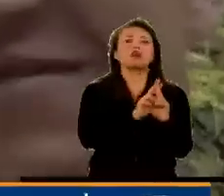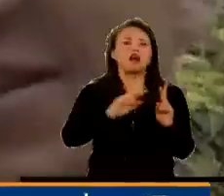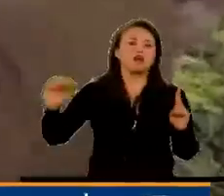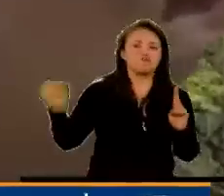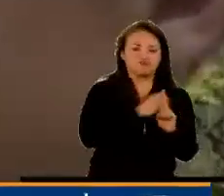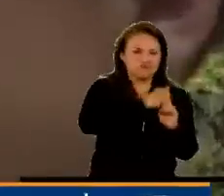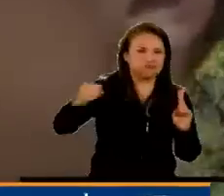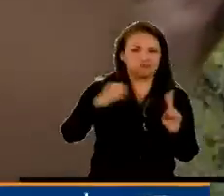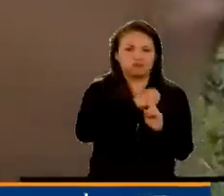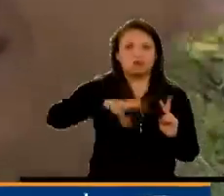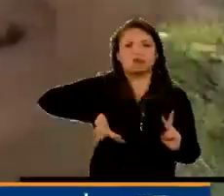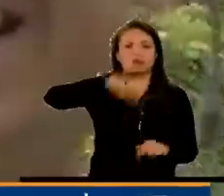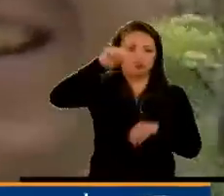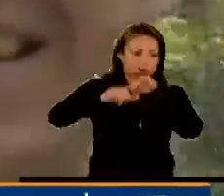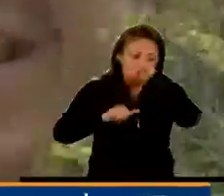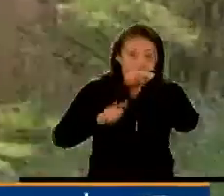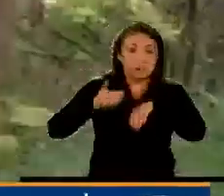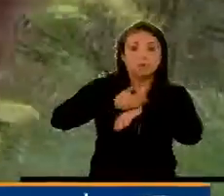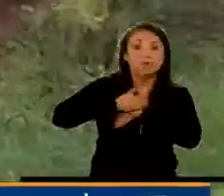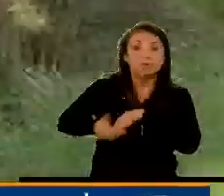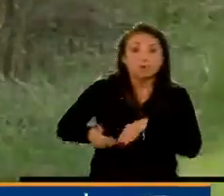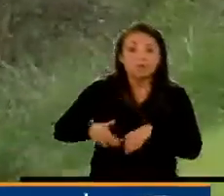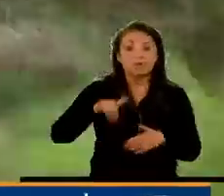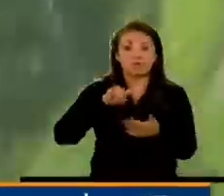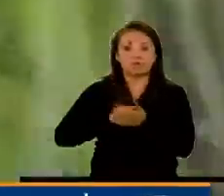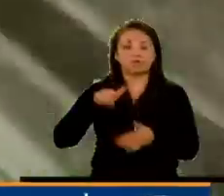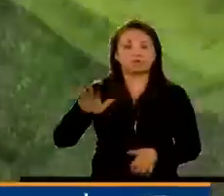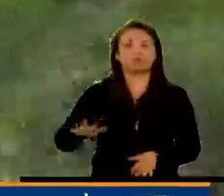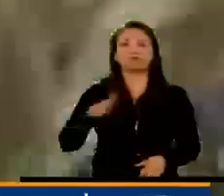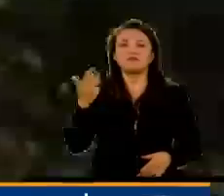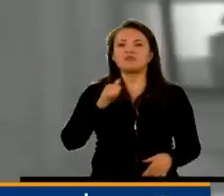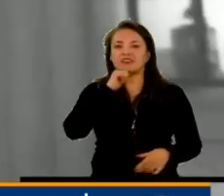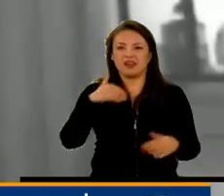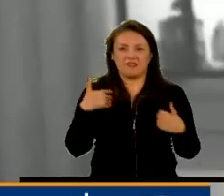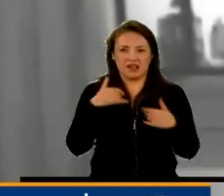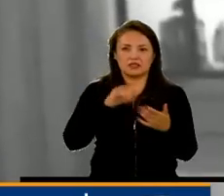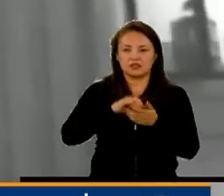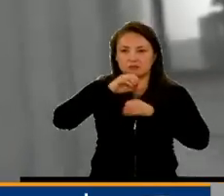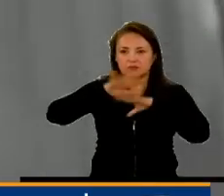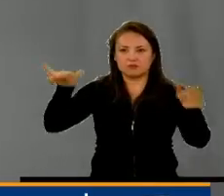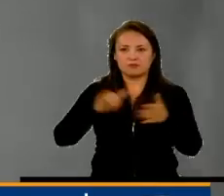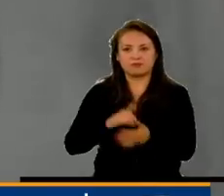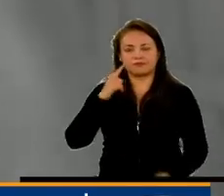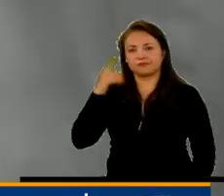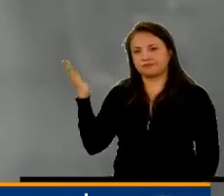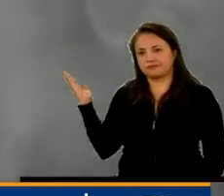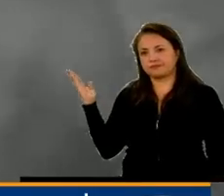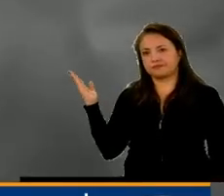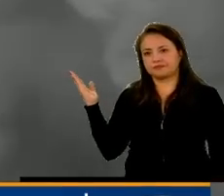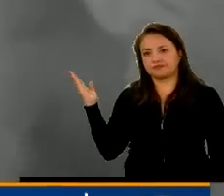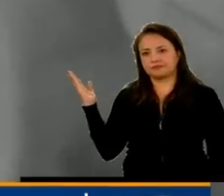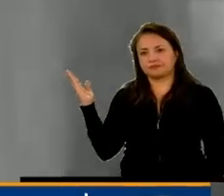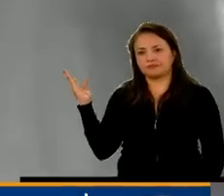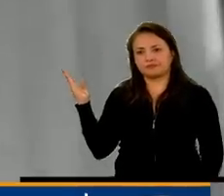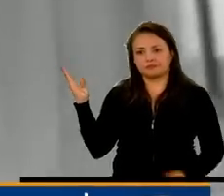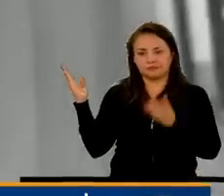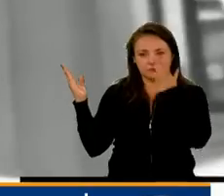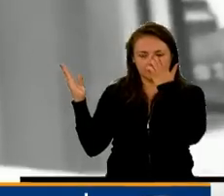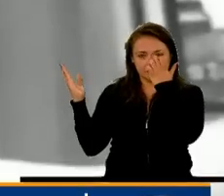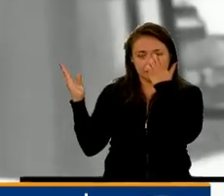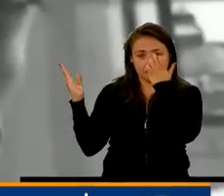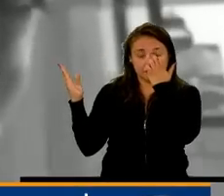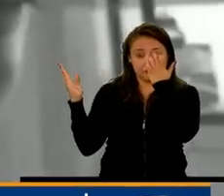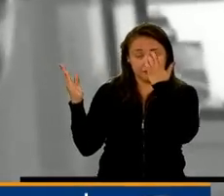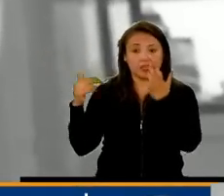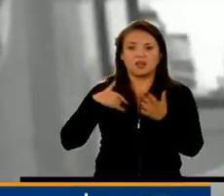golpean. Minutos después, una de las víctimas publicó este video. I was attacked by two men.